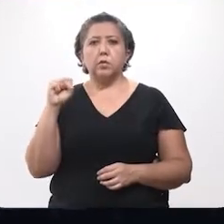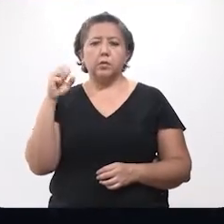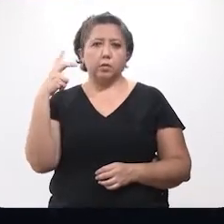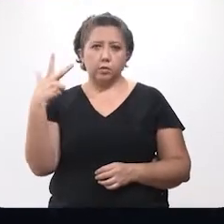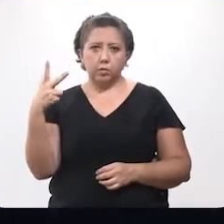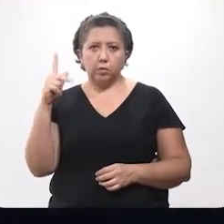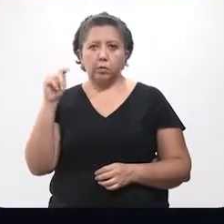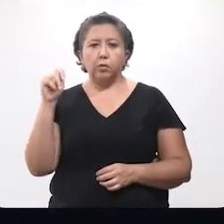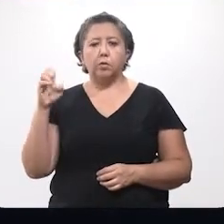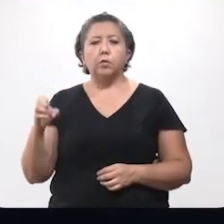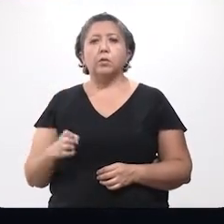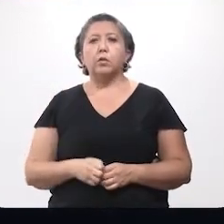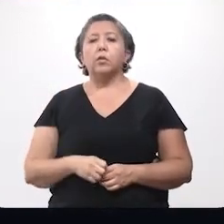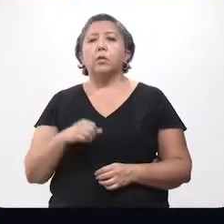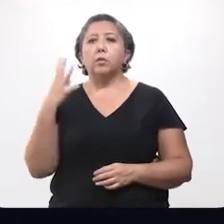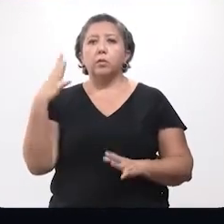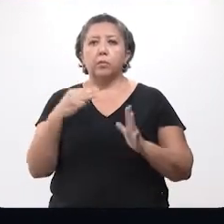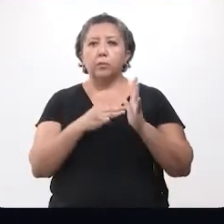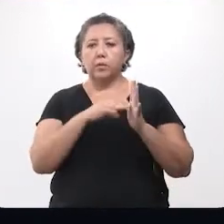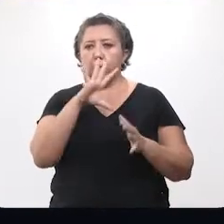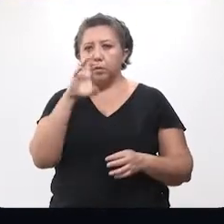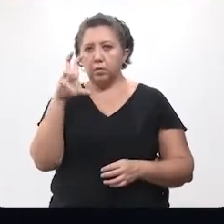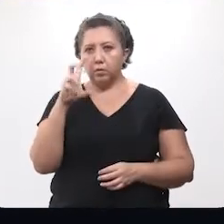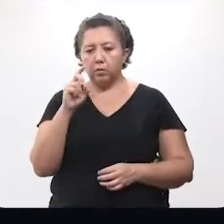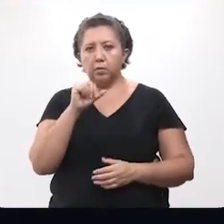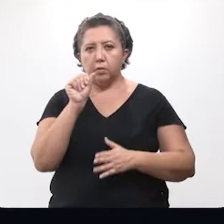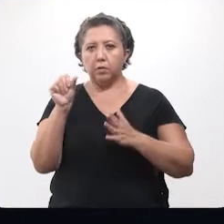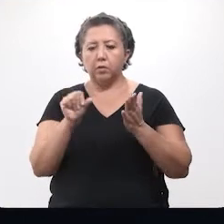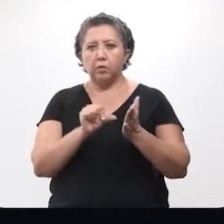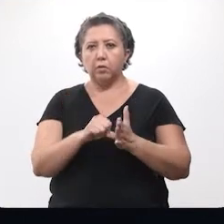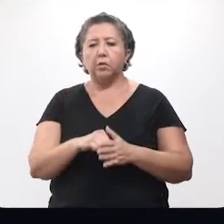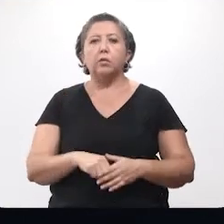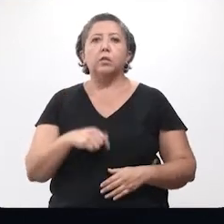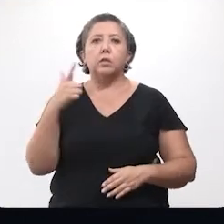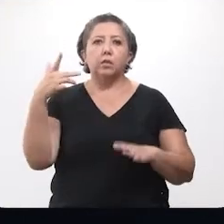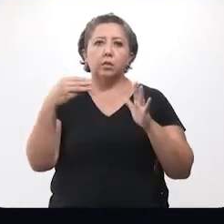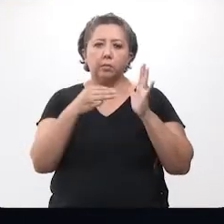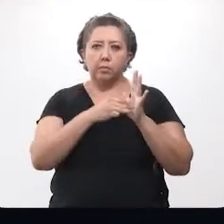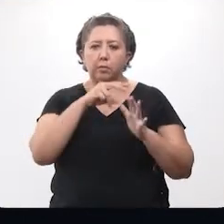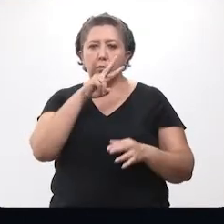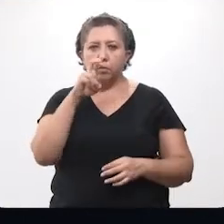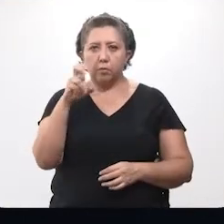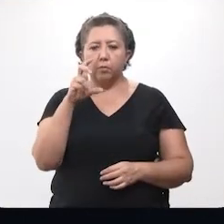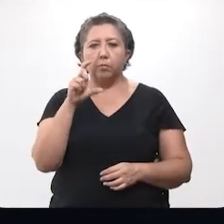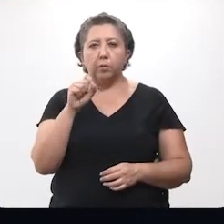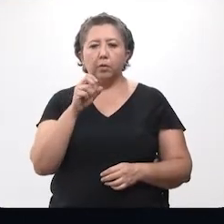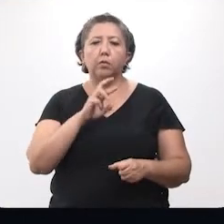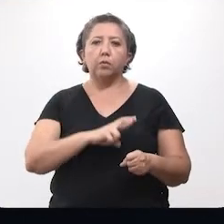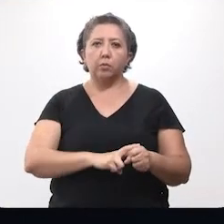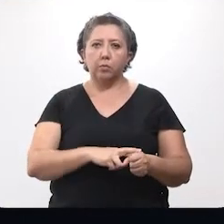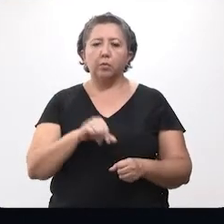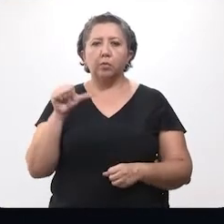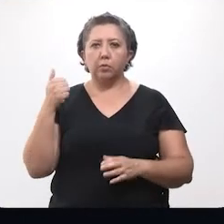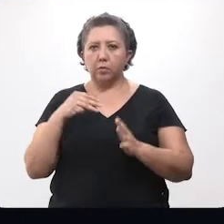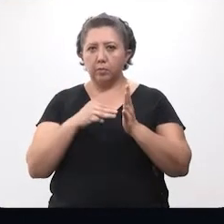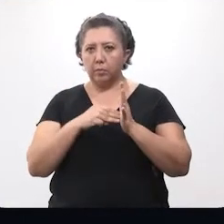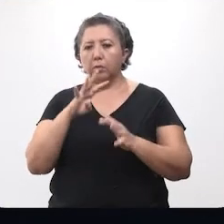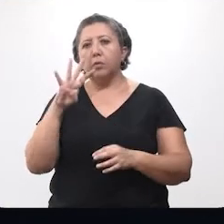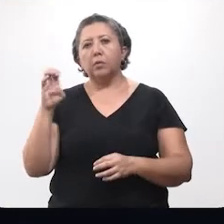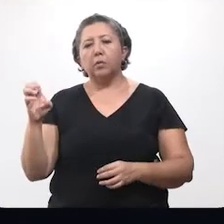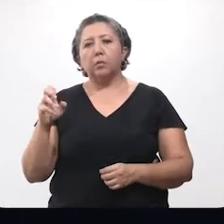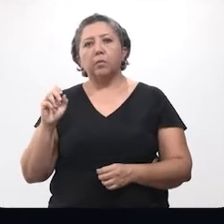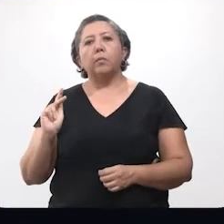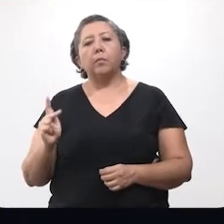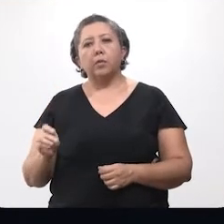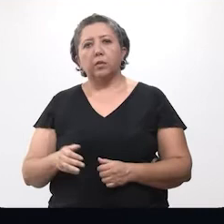11.568 en la zona oriente, 4.530 en la zona centro, 7.220 en zona sur, 11.400